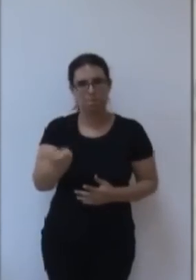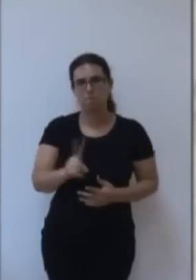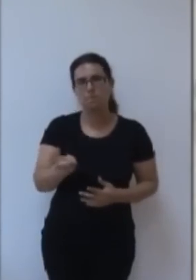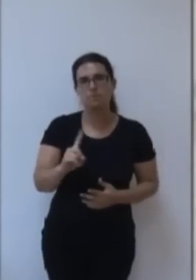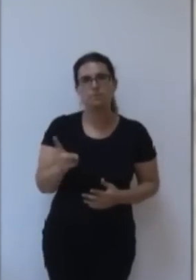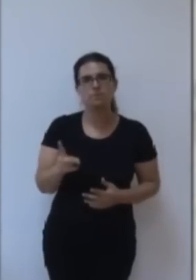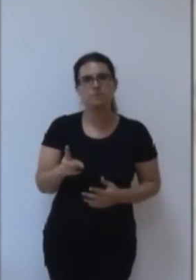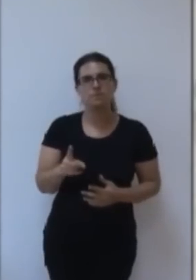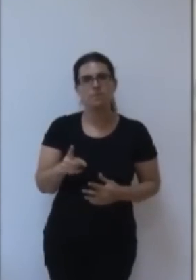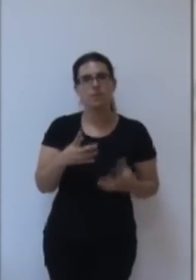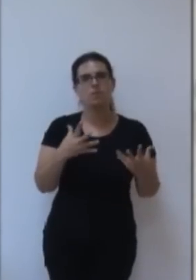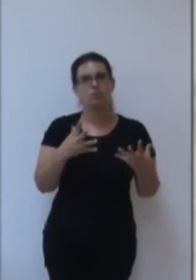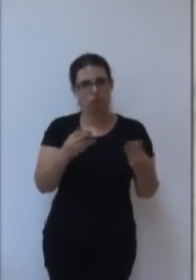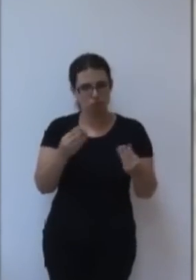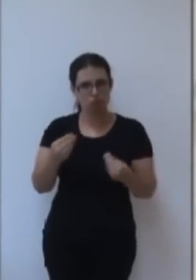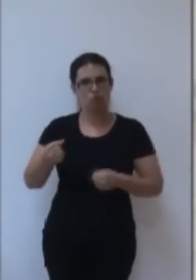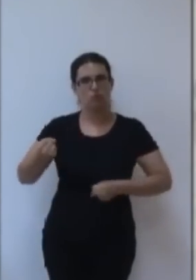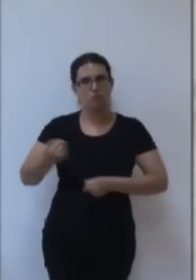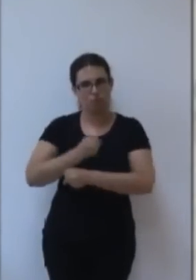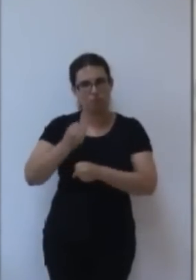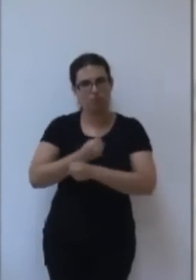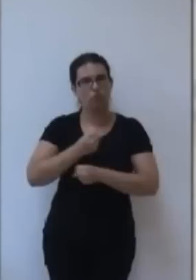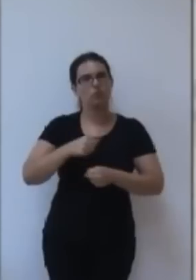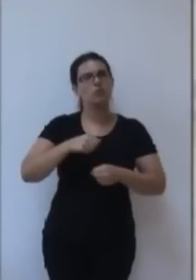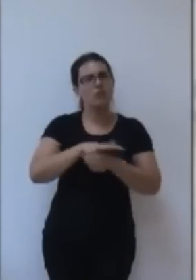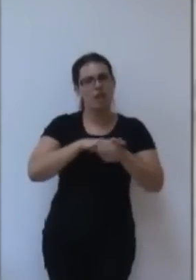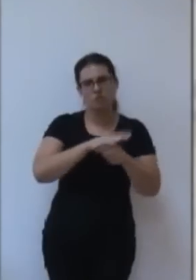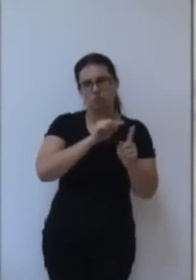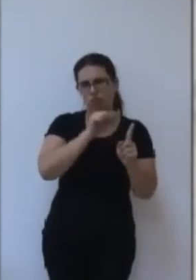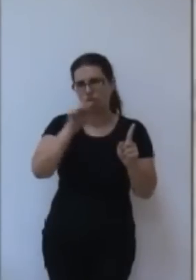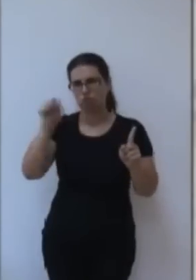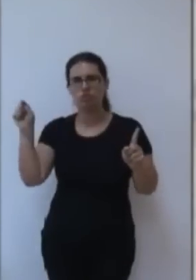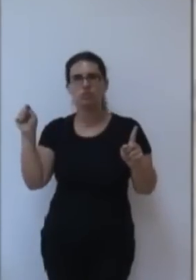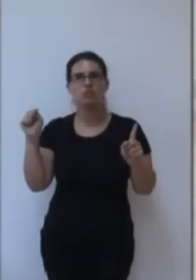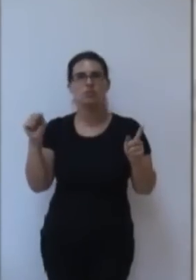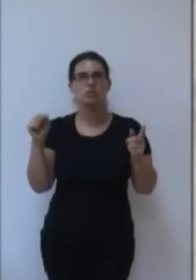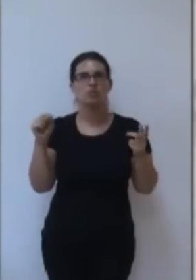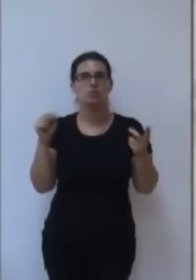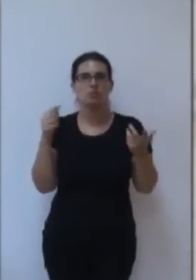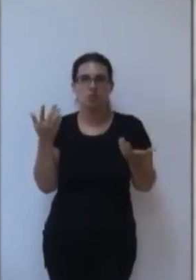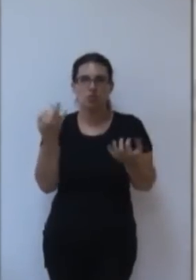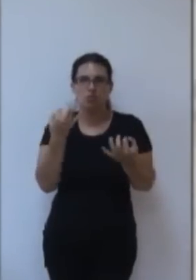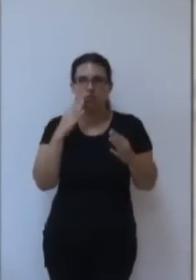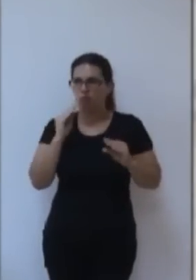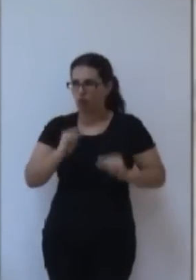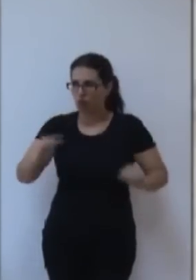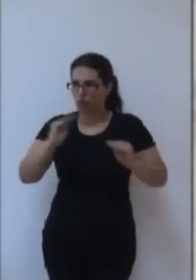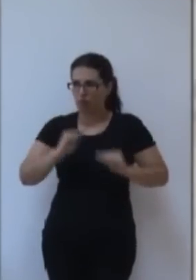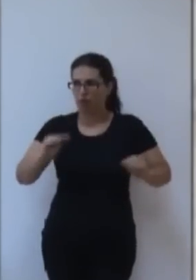Hay muchísimos empleos, sabemos, en todos los ámbitos, pero bueno, de cualquier forma habrá un grupo de empleo, ¿no?